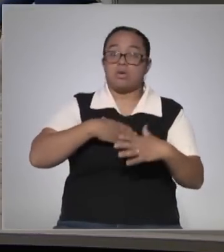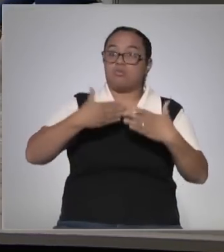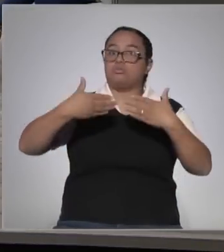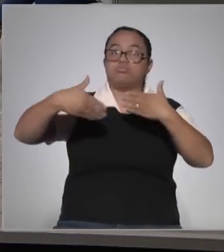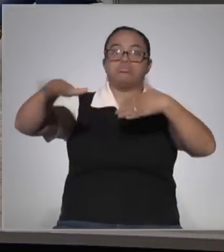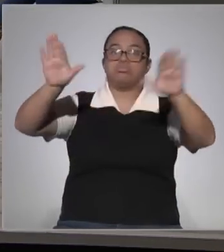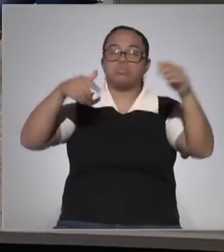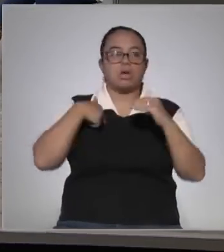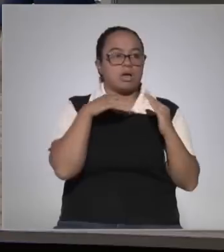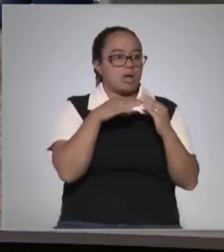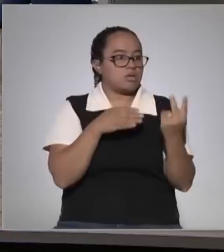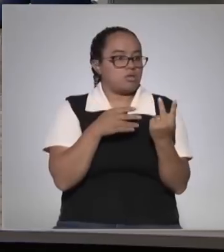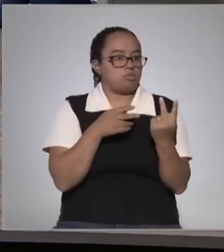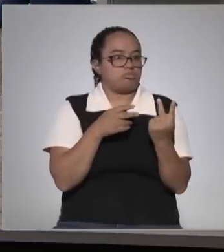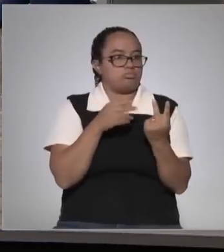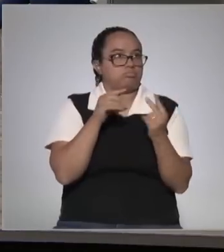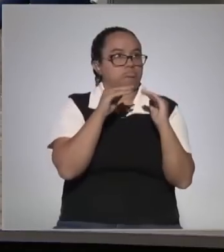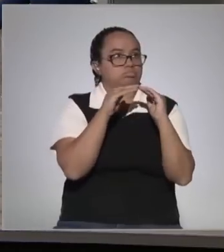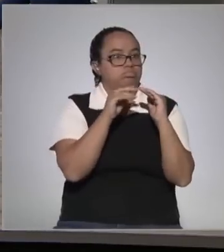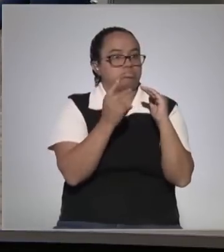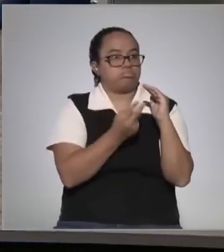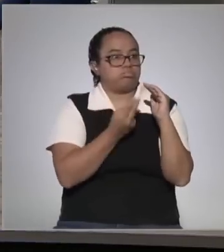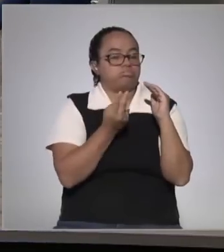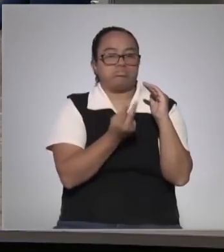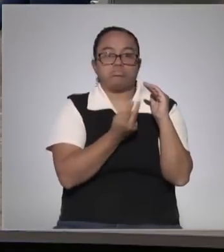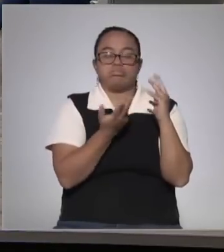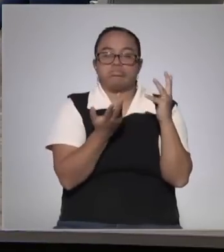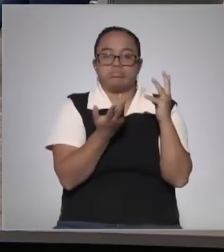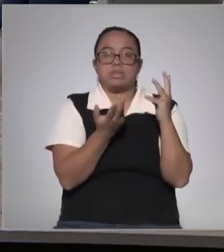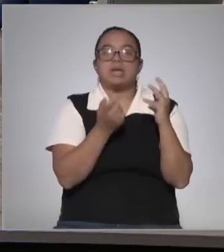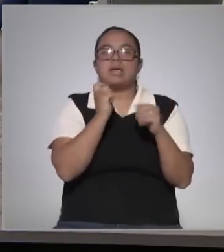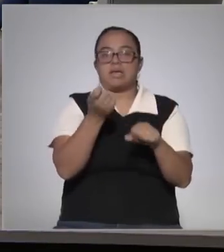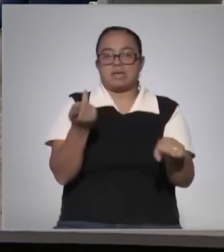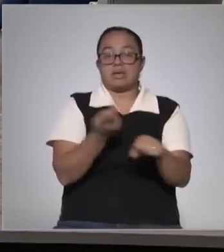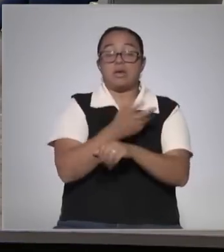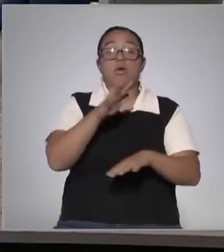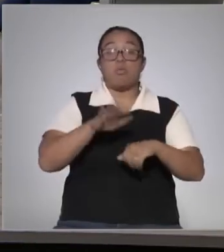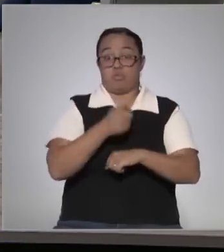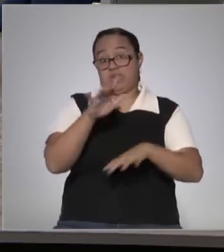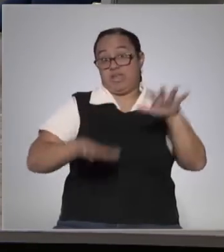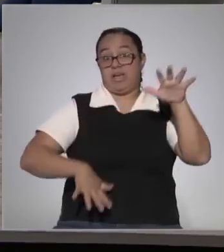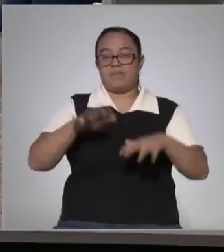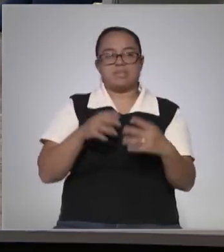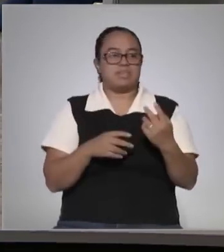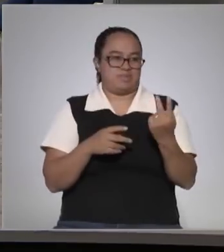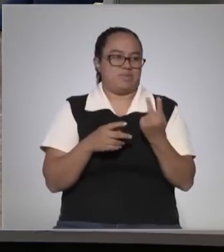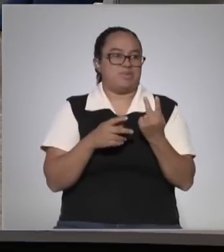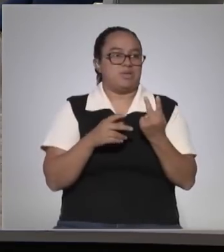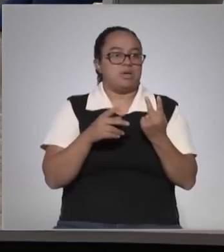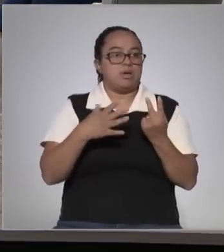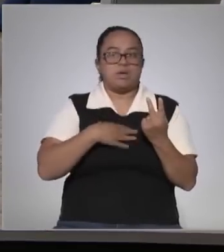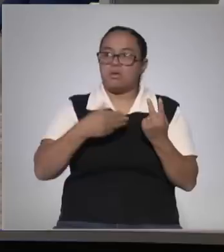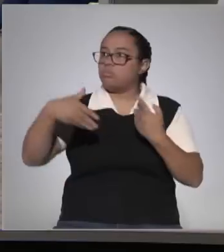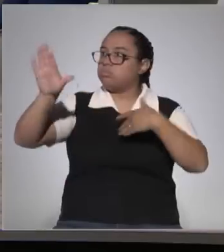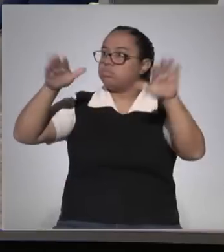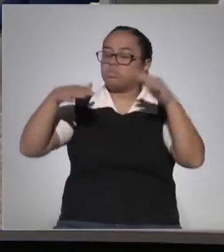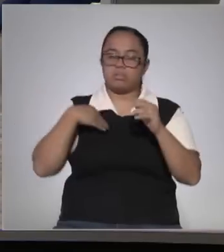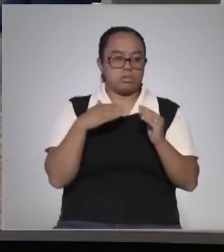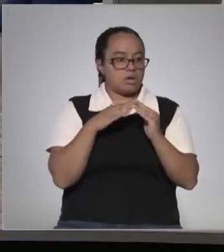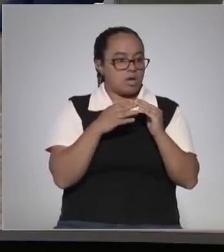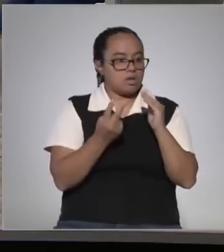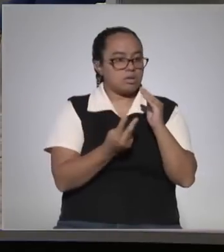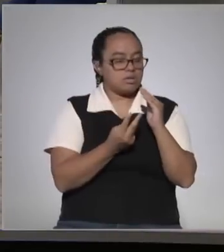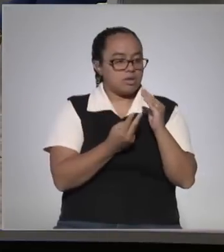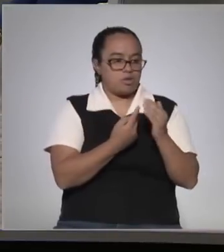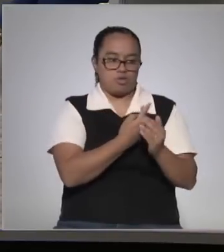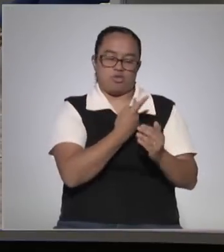vacío. Y eso es también interesante porque muchas parejas, cuando llegamos a esa parte del nido vacío, o se